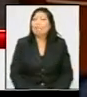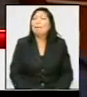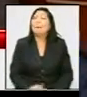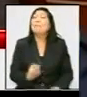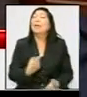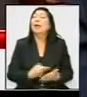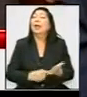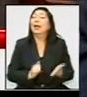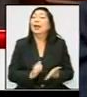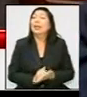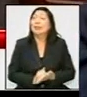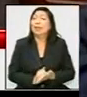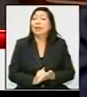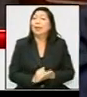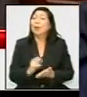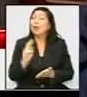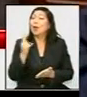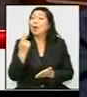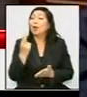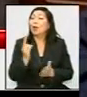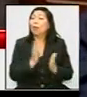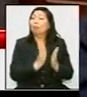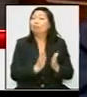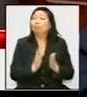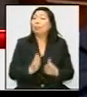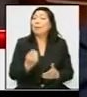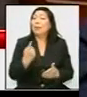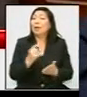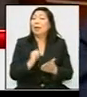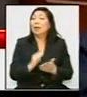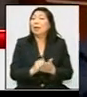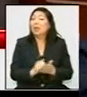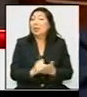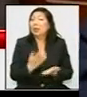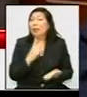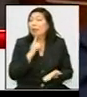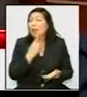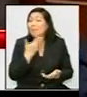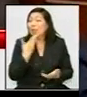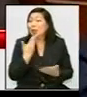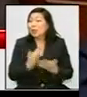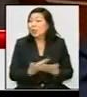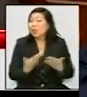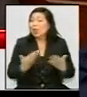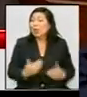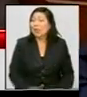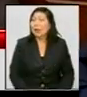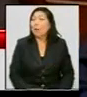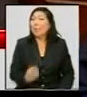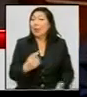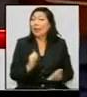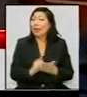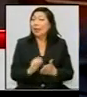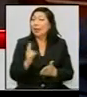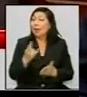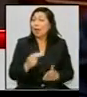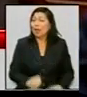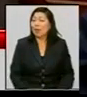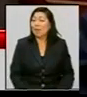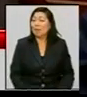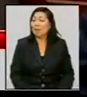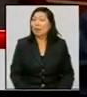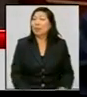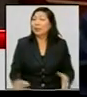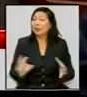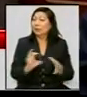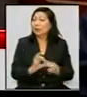qué? Para que la corrupción se acomode, para que la corrupción esté en mejores condiciones, para que la corrupción,